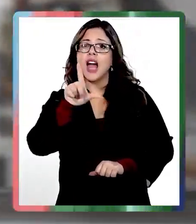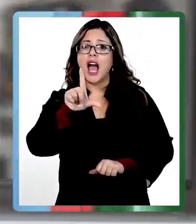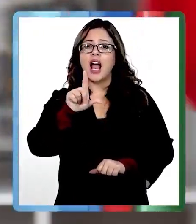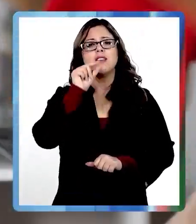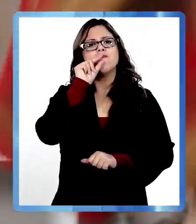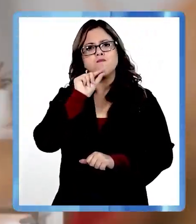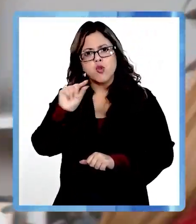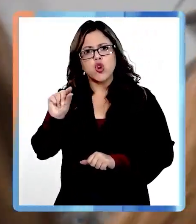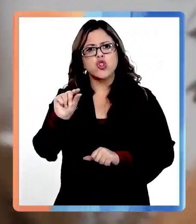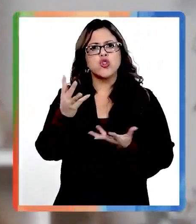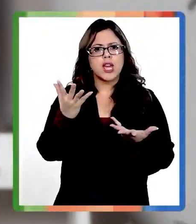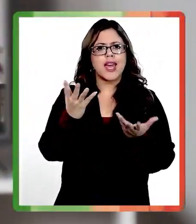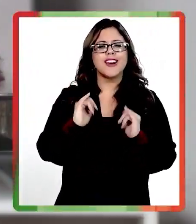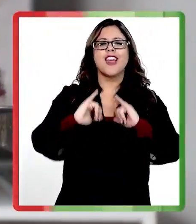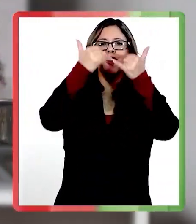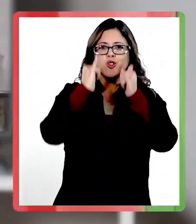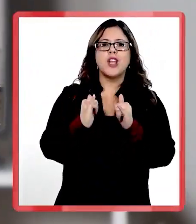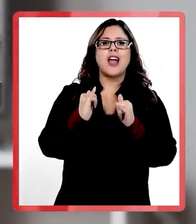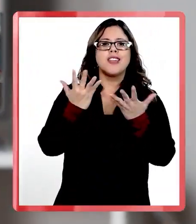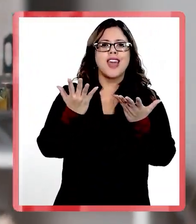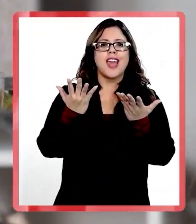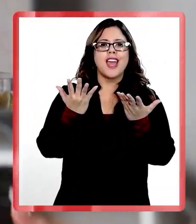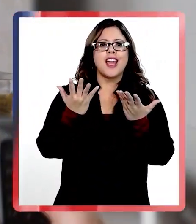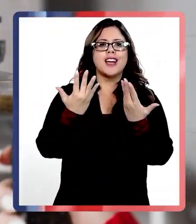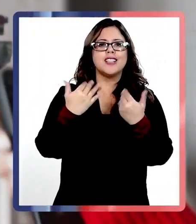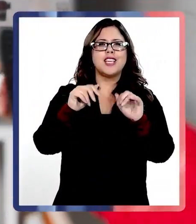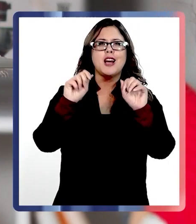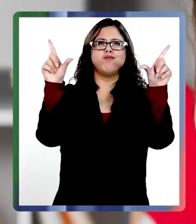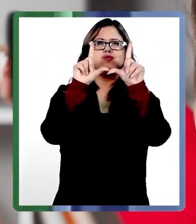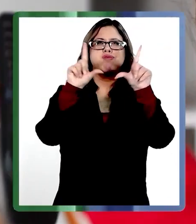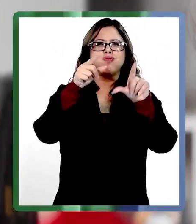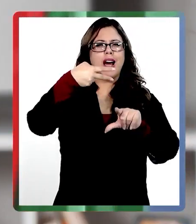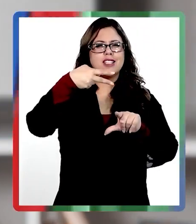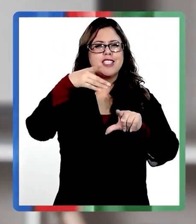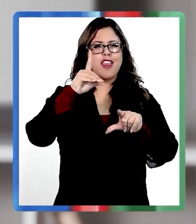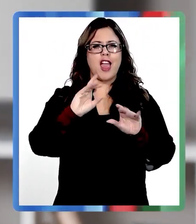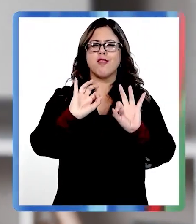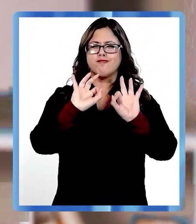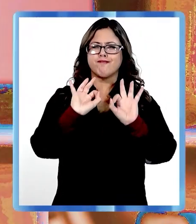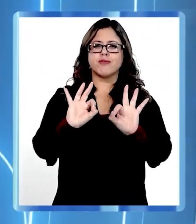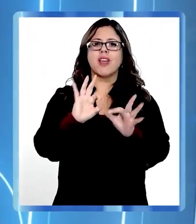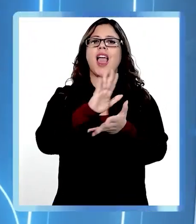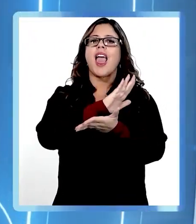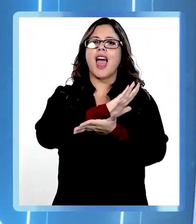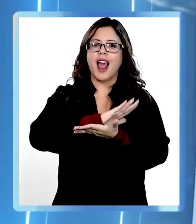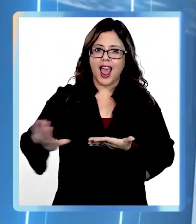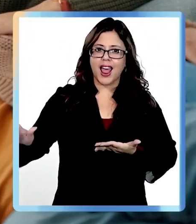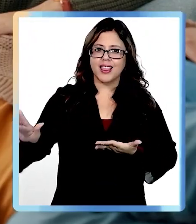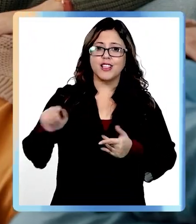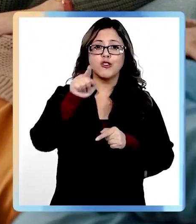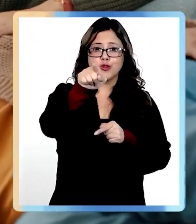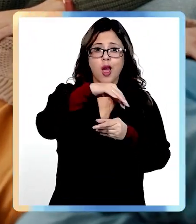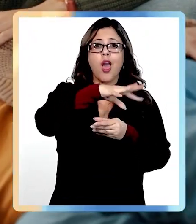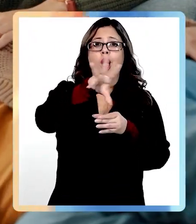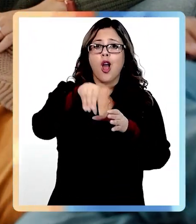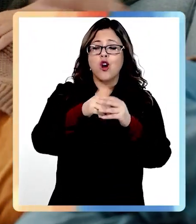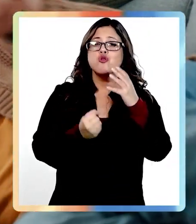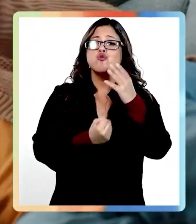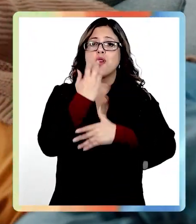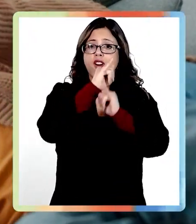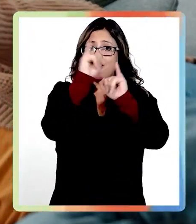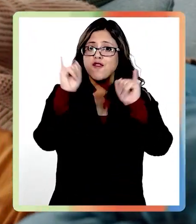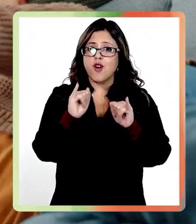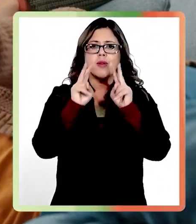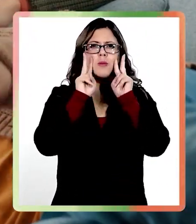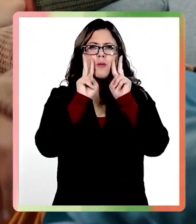podremos disfrutar de una señal de televisión en alta definición y totalmente gratuita. Sé parte de esta